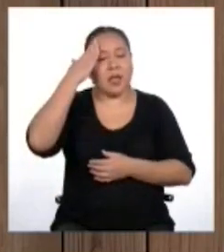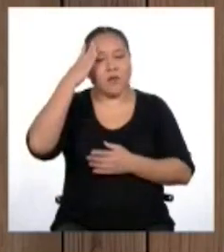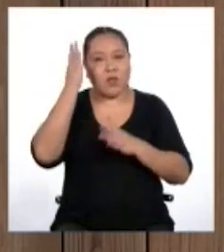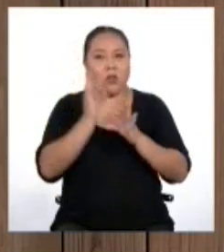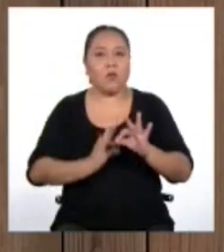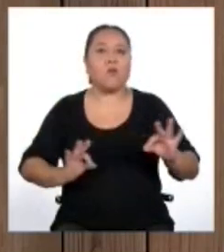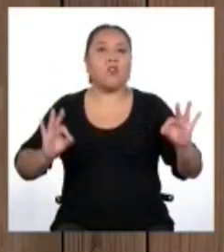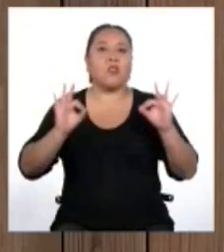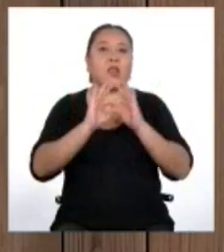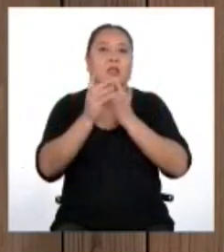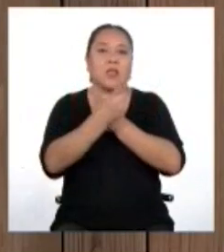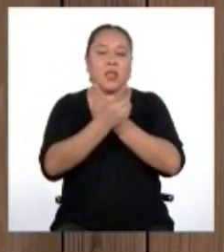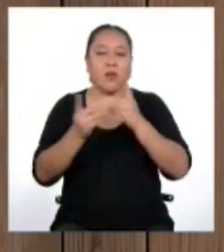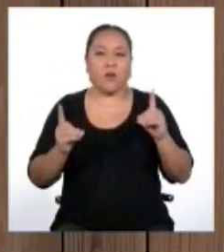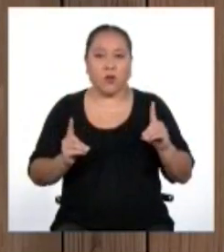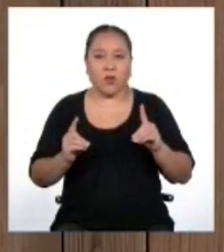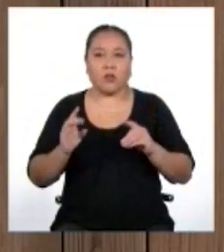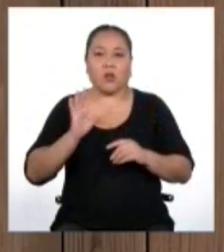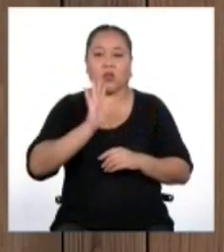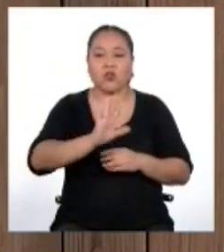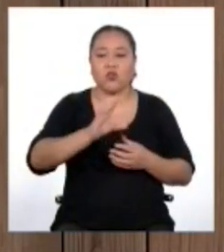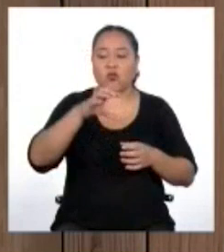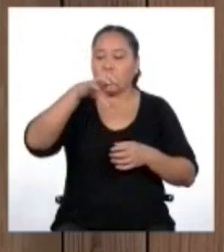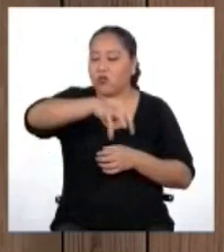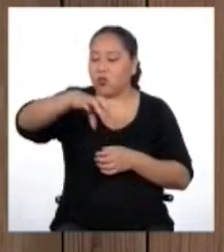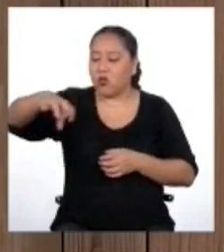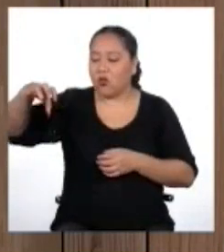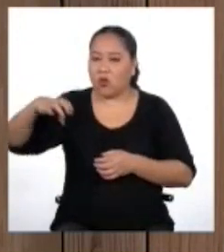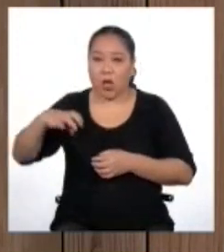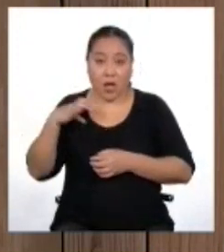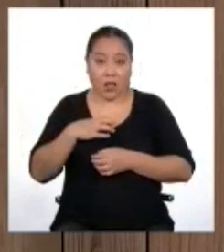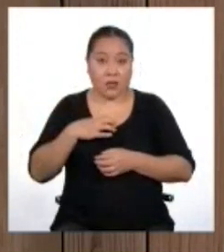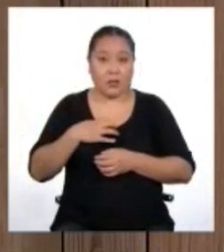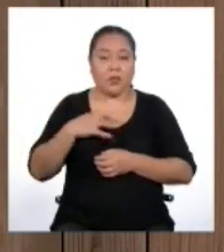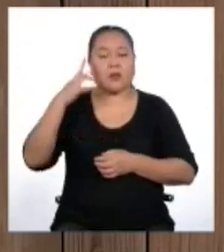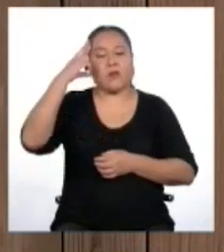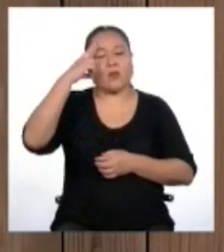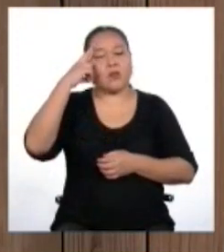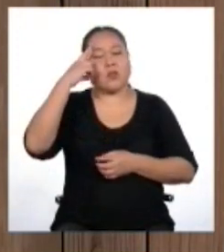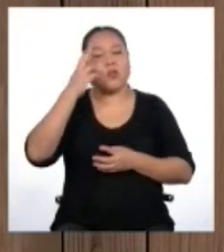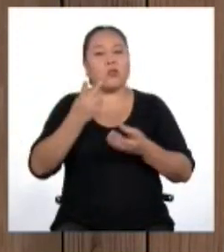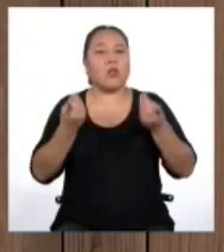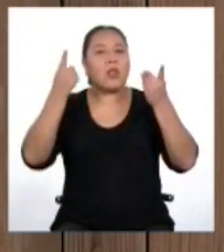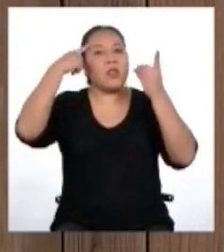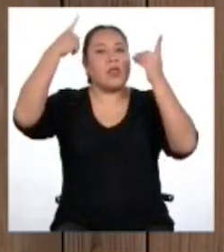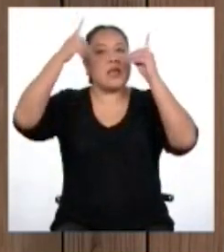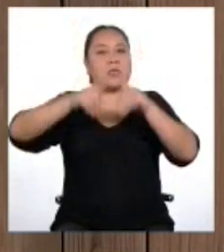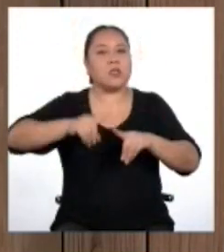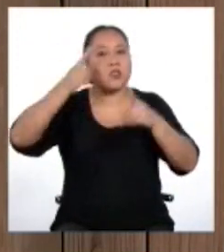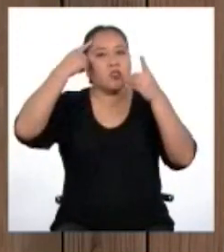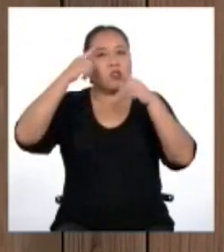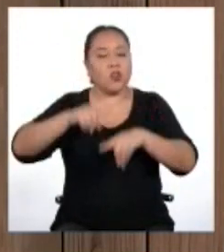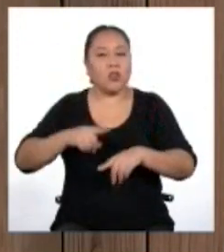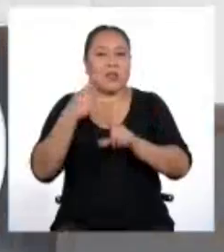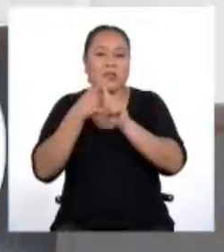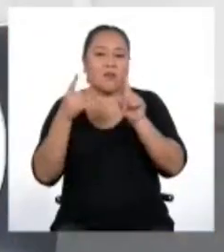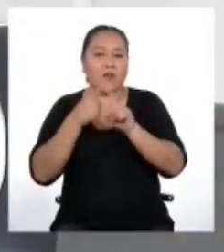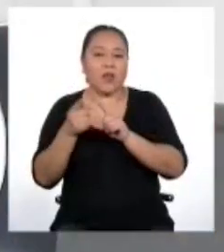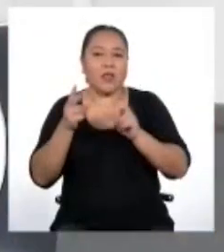de los sistemas democráticos en sus localidades y reflexionan sobre la toma de decisiones ante asuntos